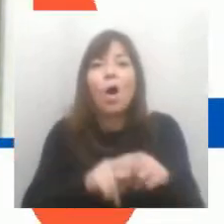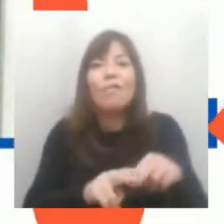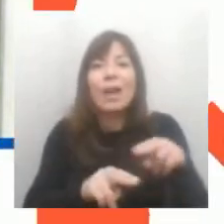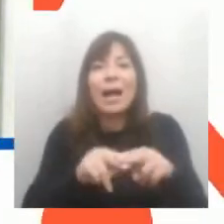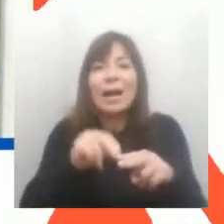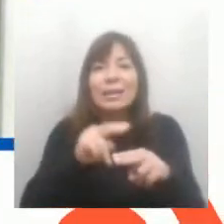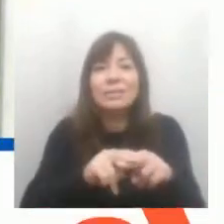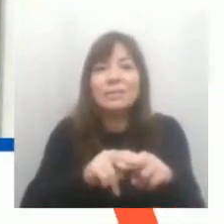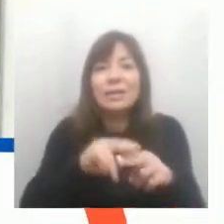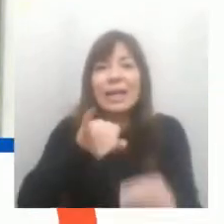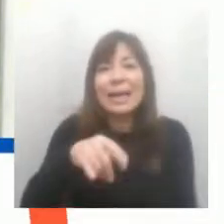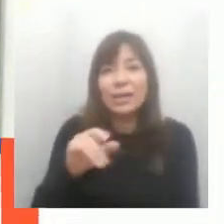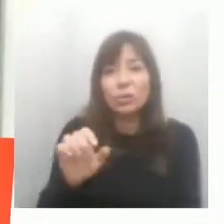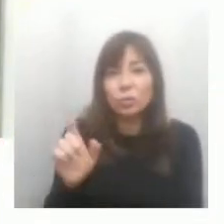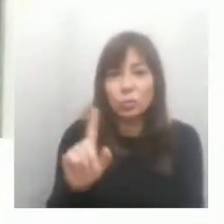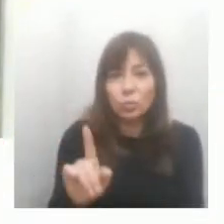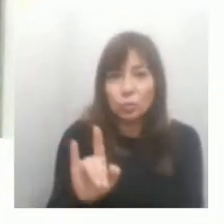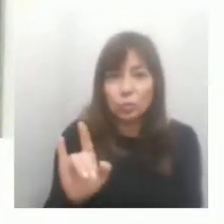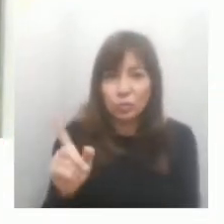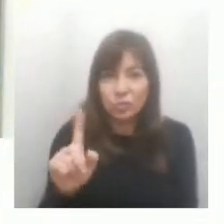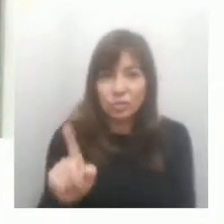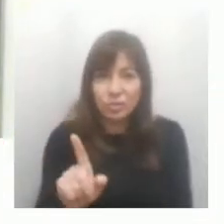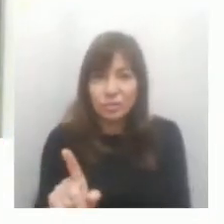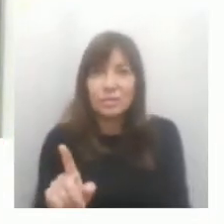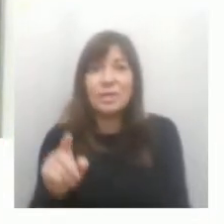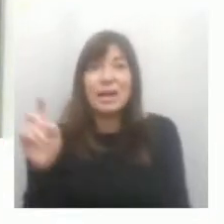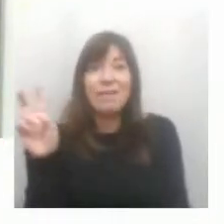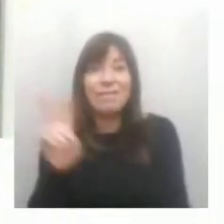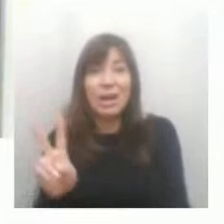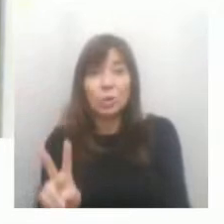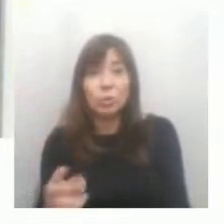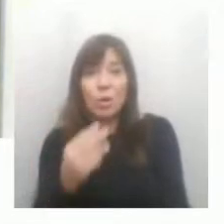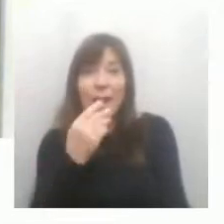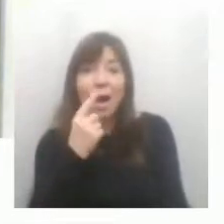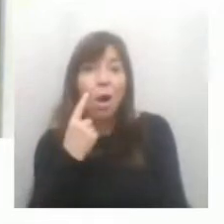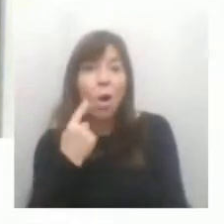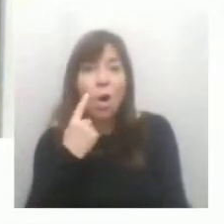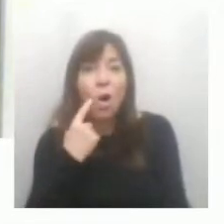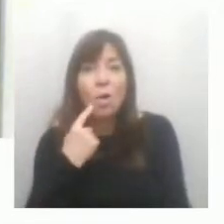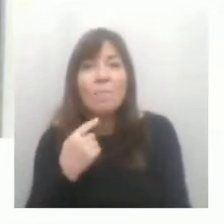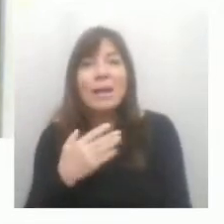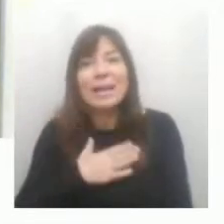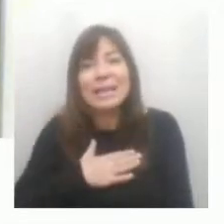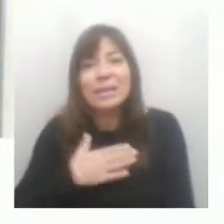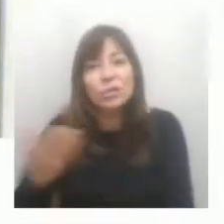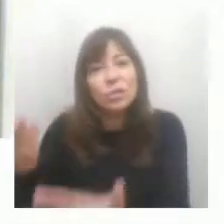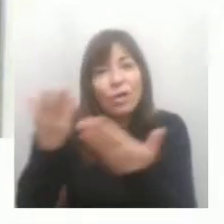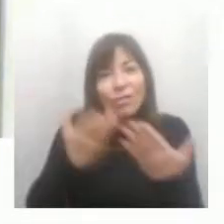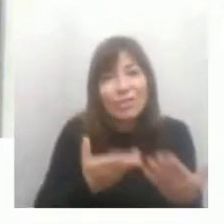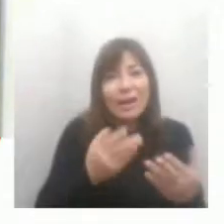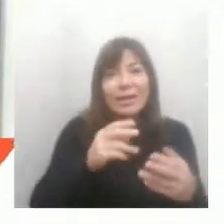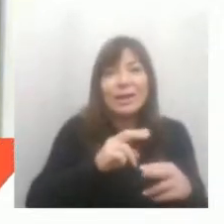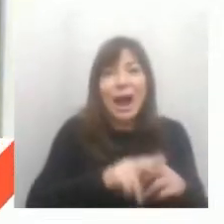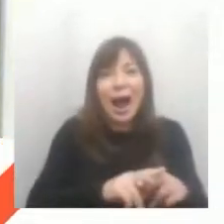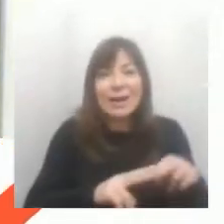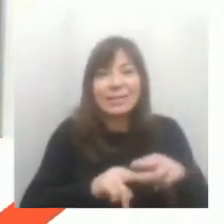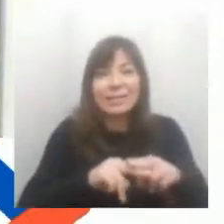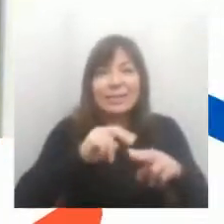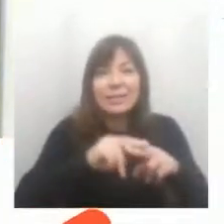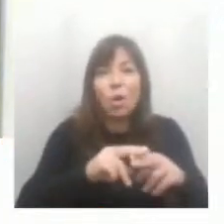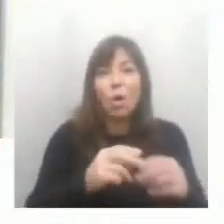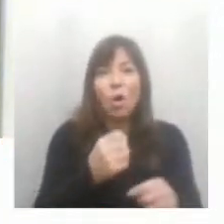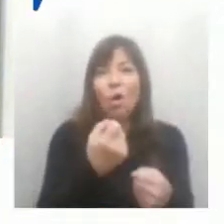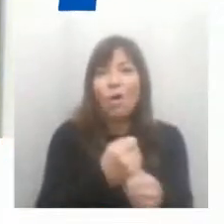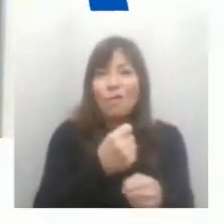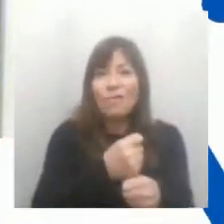de Jesús Soto, ¿ya? Un venezolano que quiso compartir con nosotros su arte y dejarlo ahí en esa instancia.